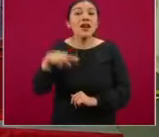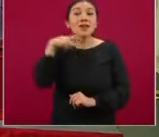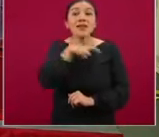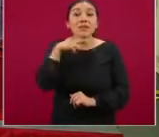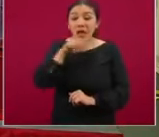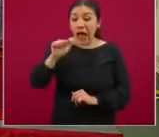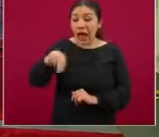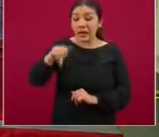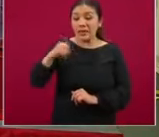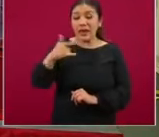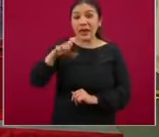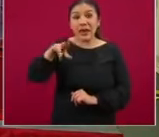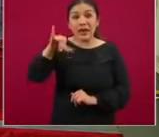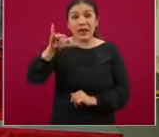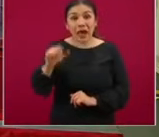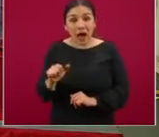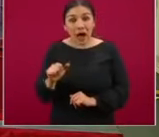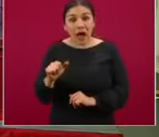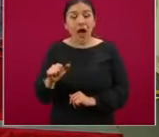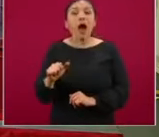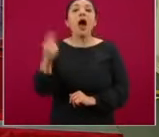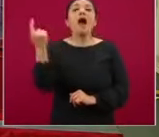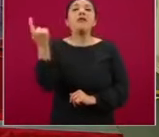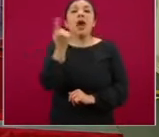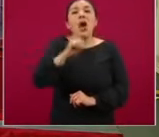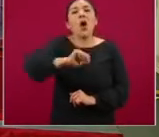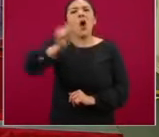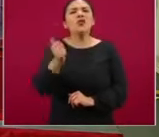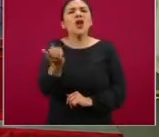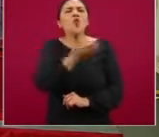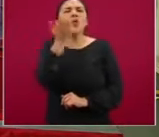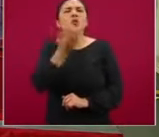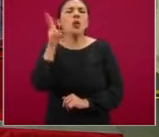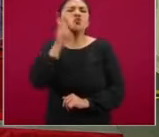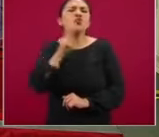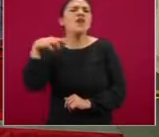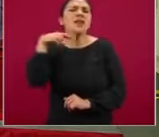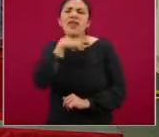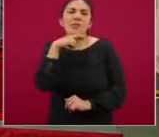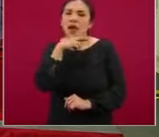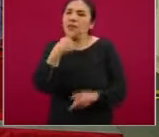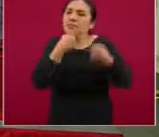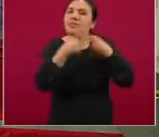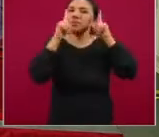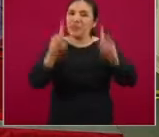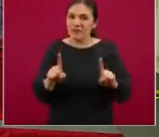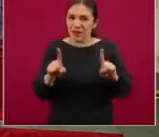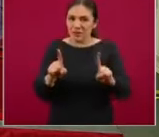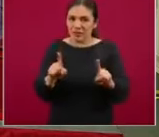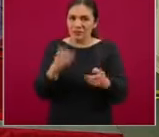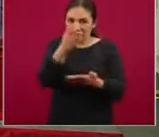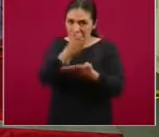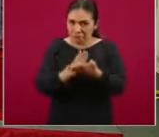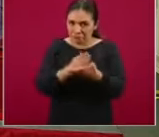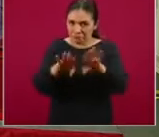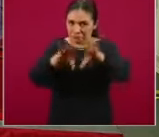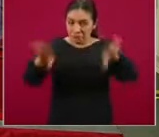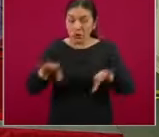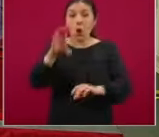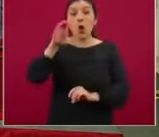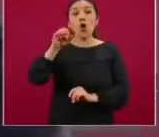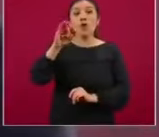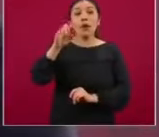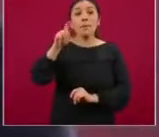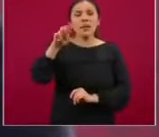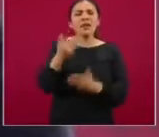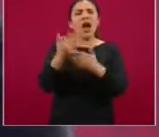antigénica con las tradicionalmente llamadas pruebas rápidas, que se detectan anticuerpos. COFEPRIS